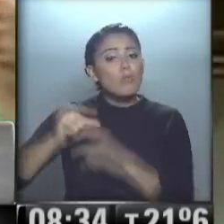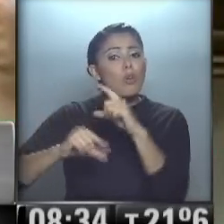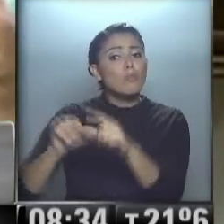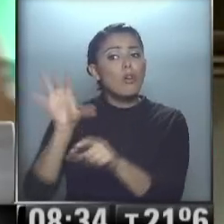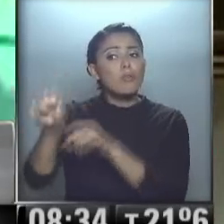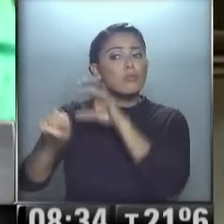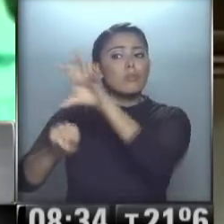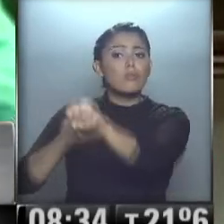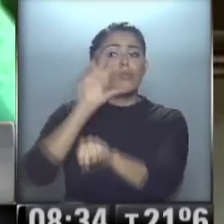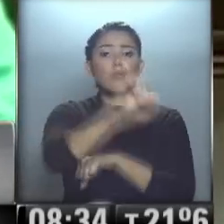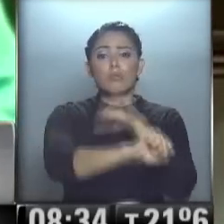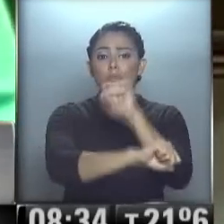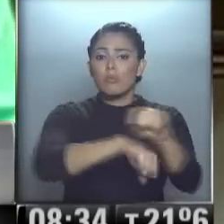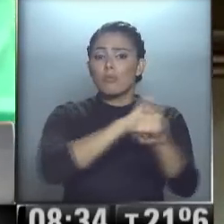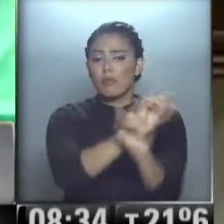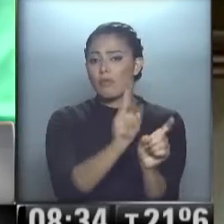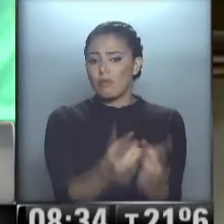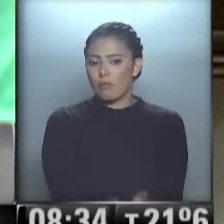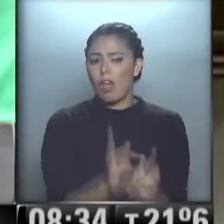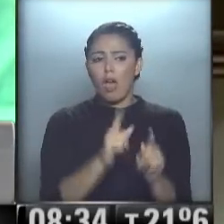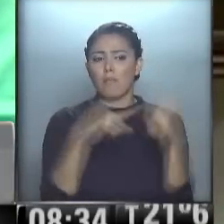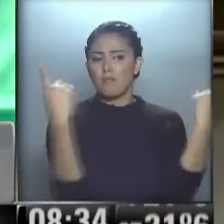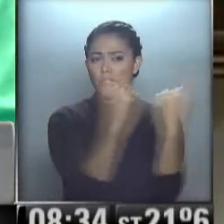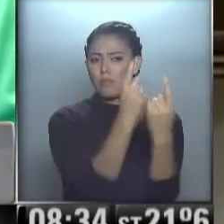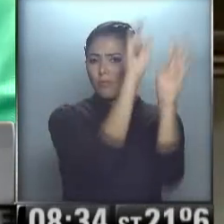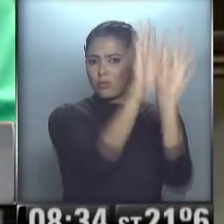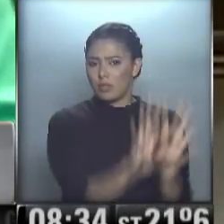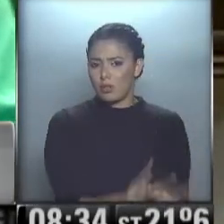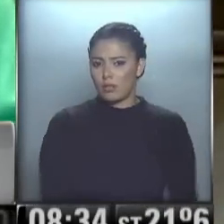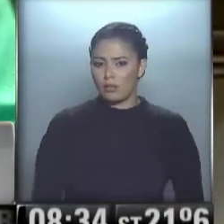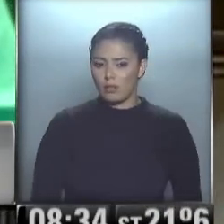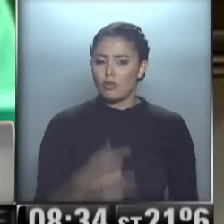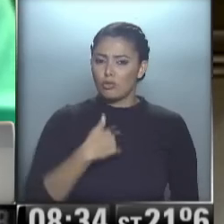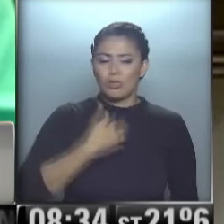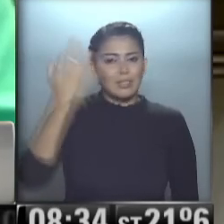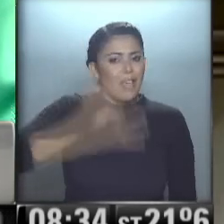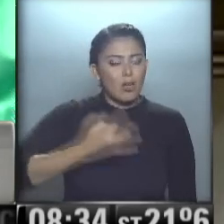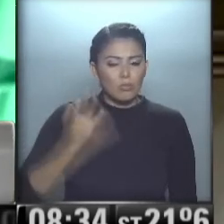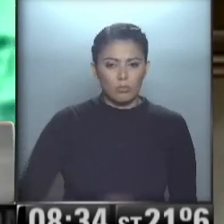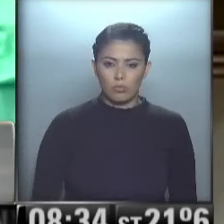por uno, llegando al mismo camino, a la misma celda. No tengo duda de eso.